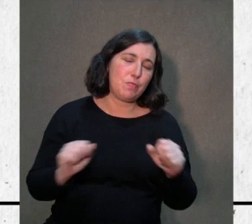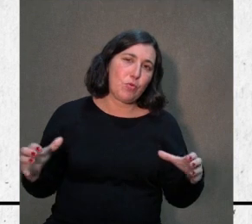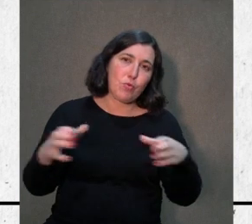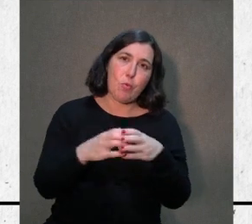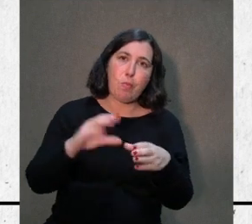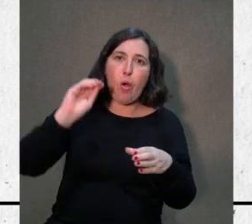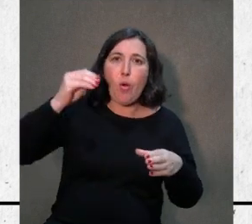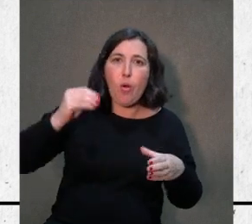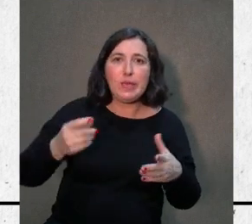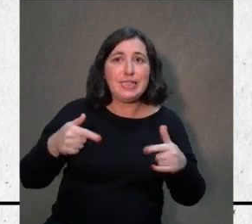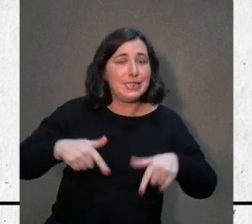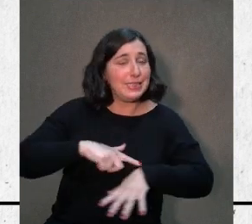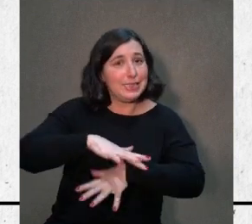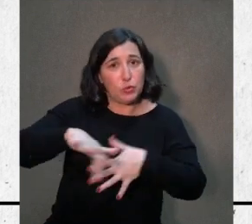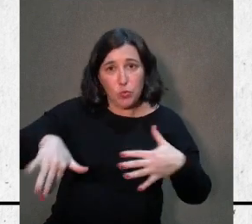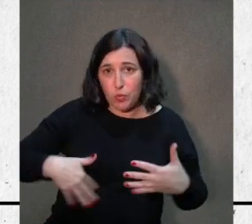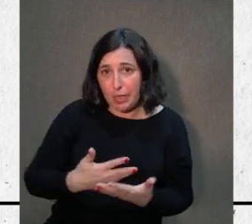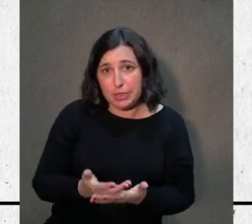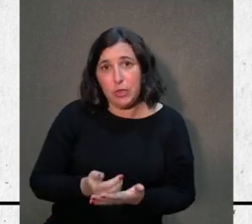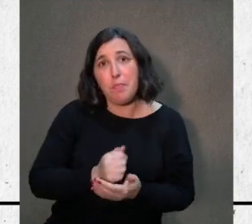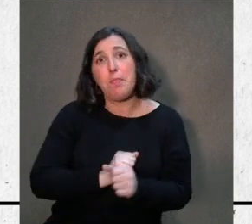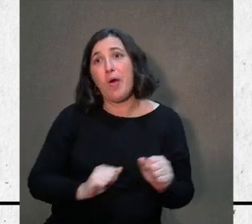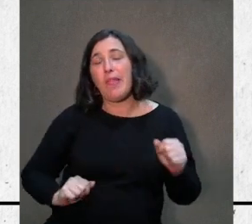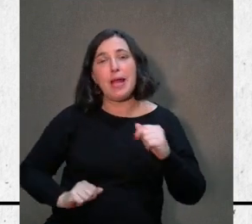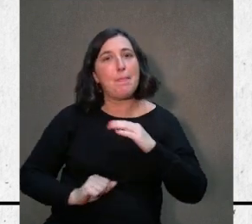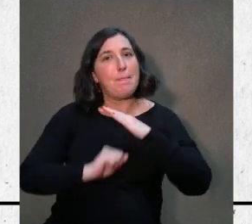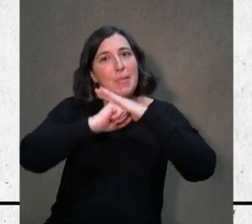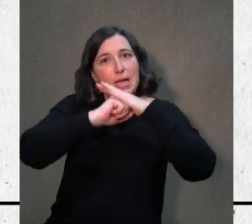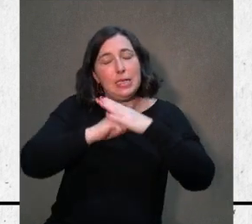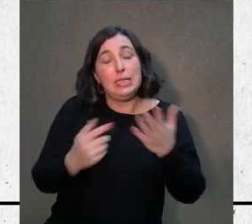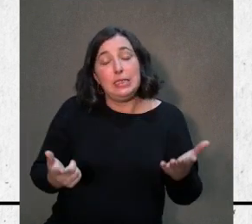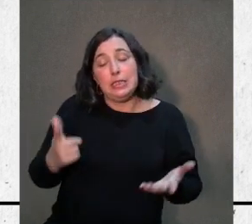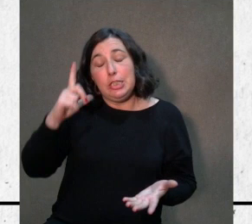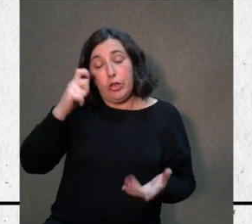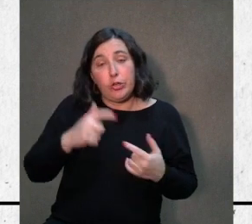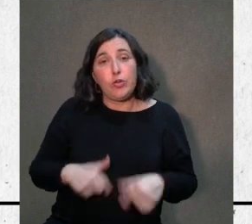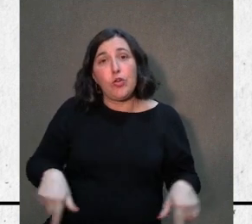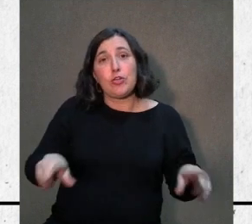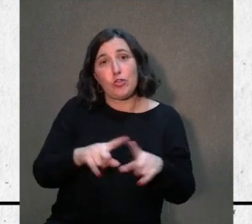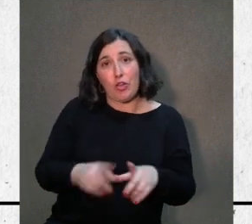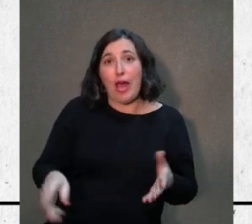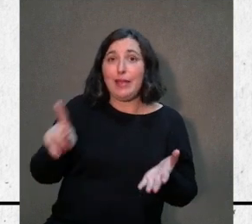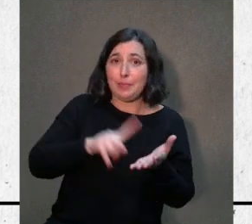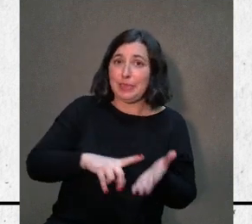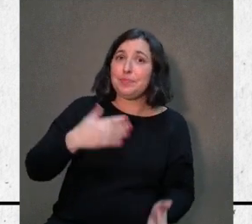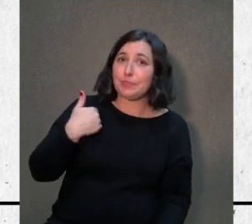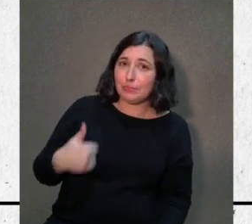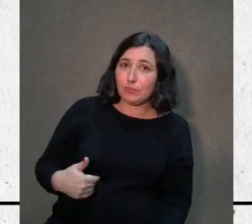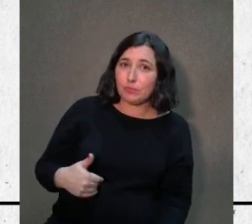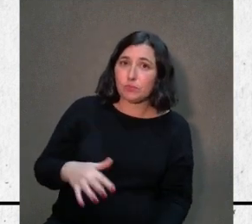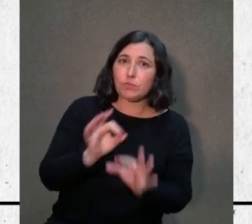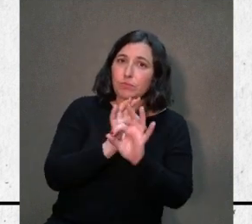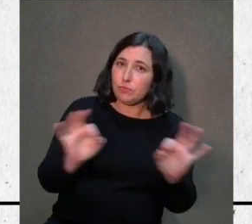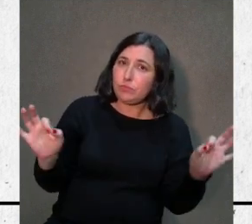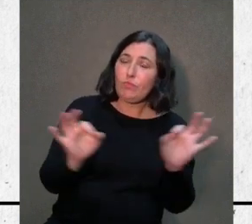optimizar dentro de este panorama que lógicamente nosotros, además de extrañar, creo que